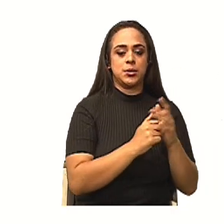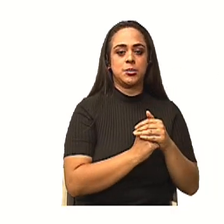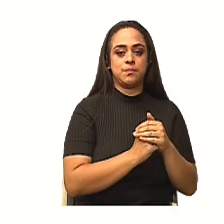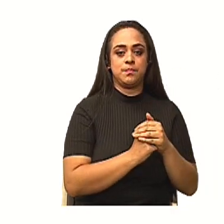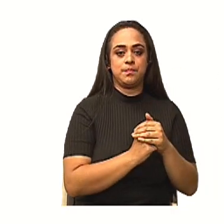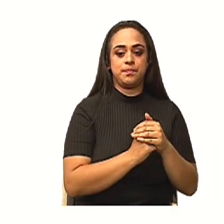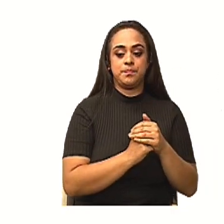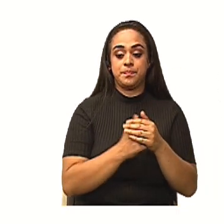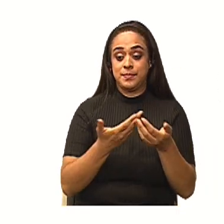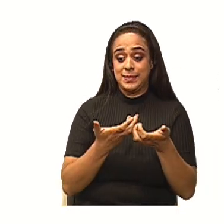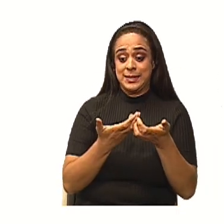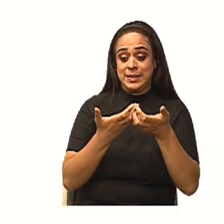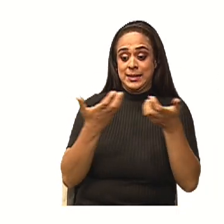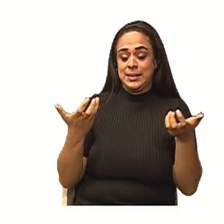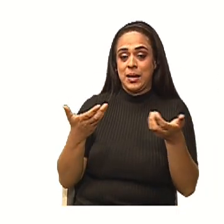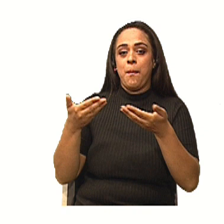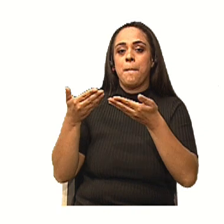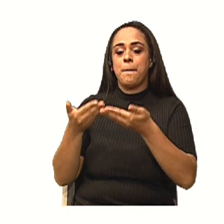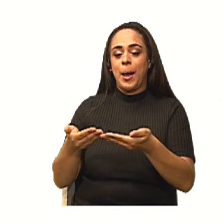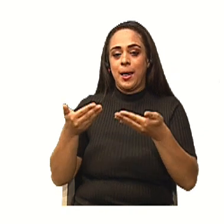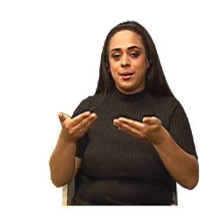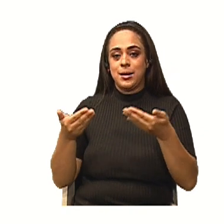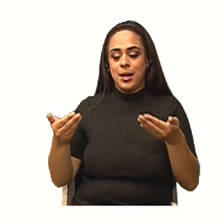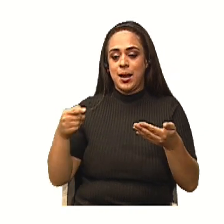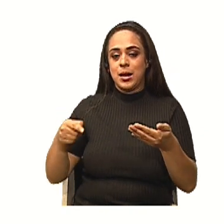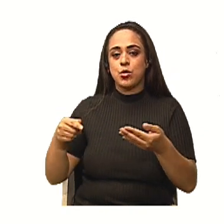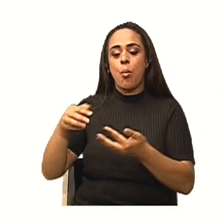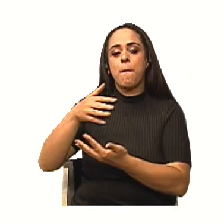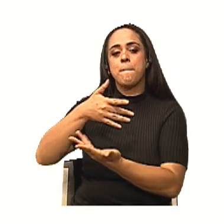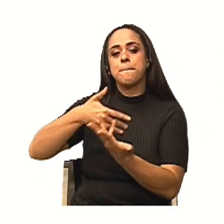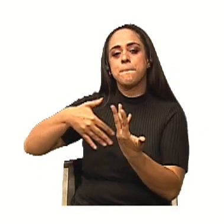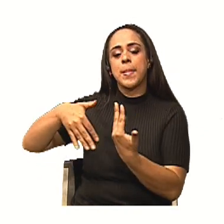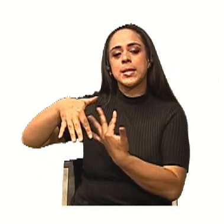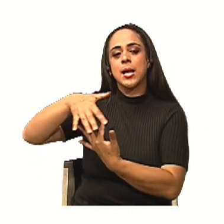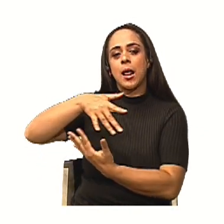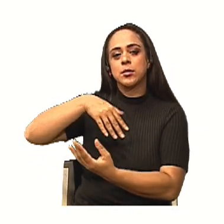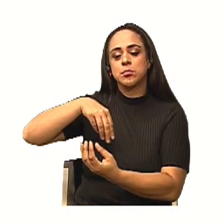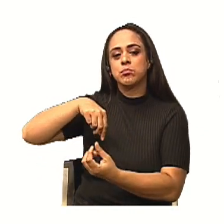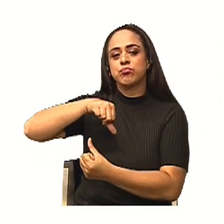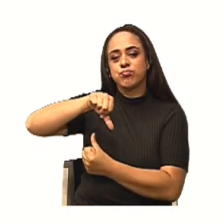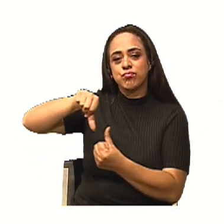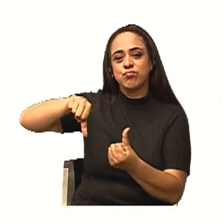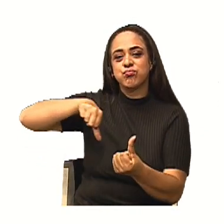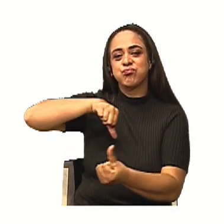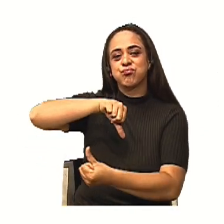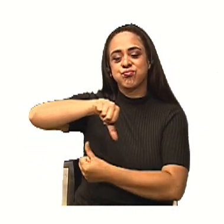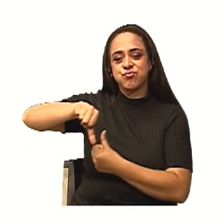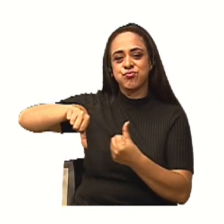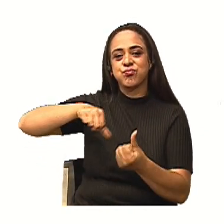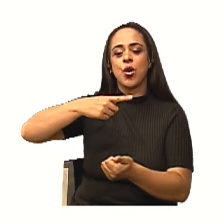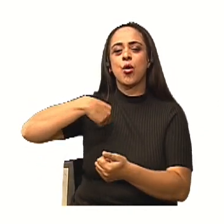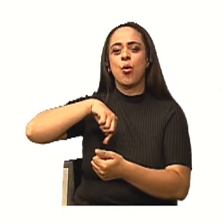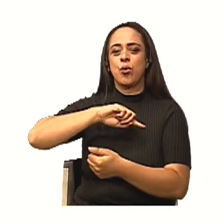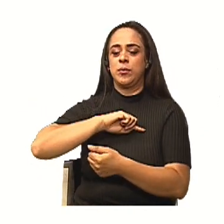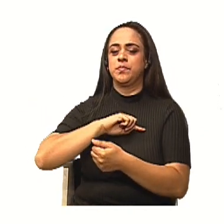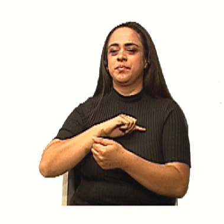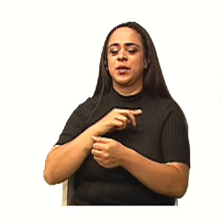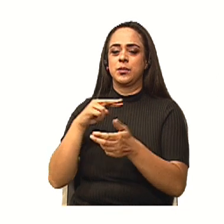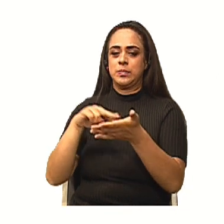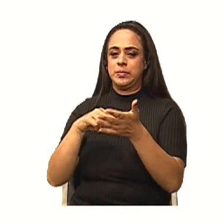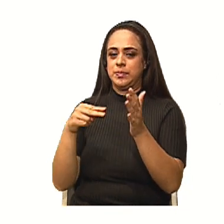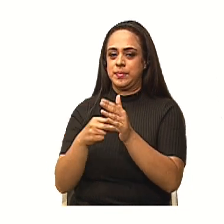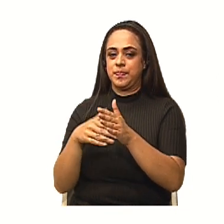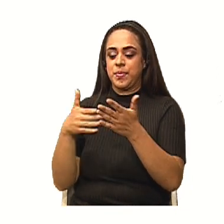El siguiente tipo de materia son las mezclas, las cuales vamos a definir como